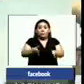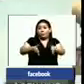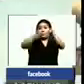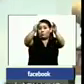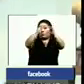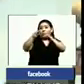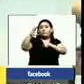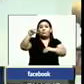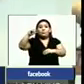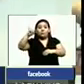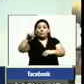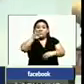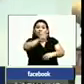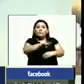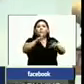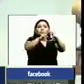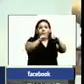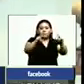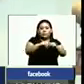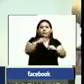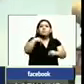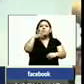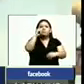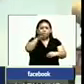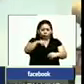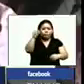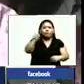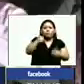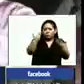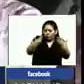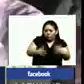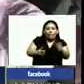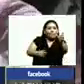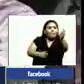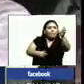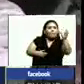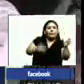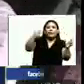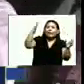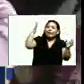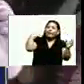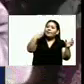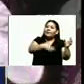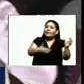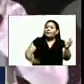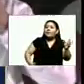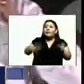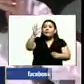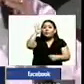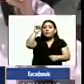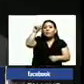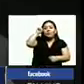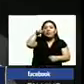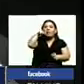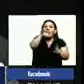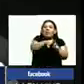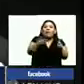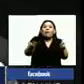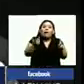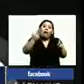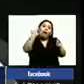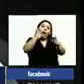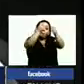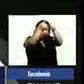Suprema de Justicia de Nicaragua confirmó la nacionalización nicaragüense del expresidente Mauricio Funes Quien es acusado del